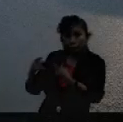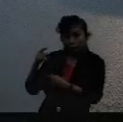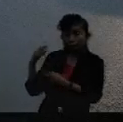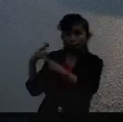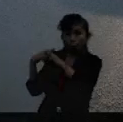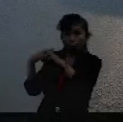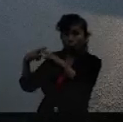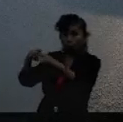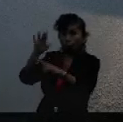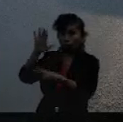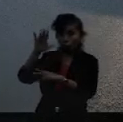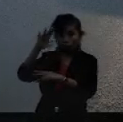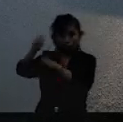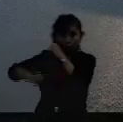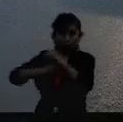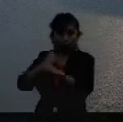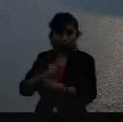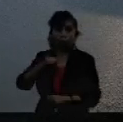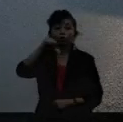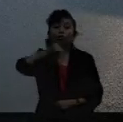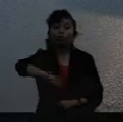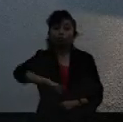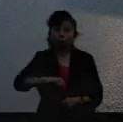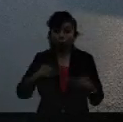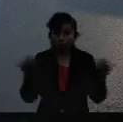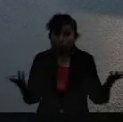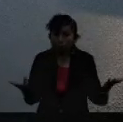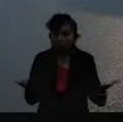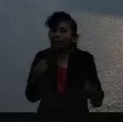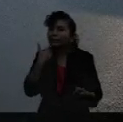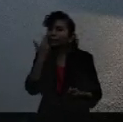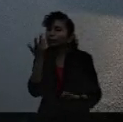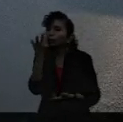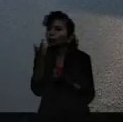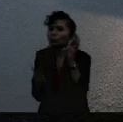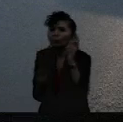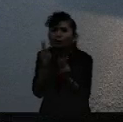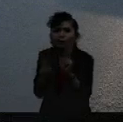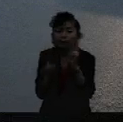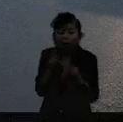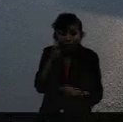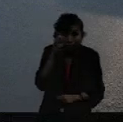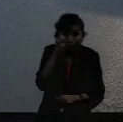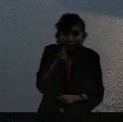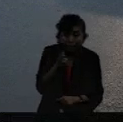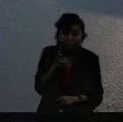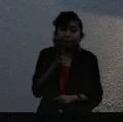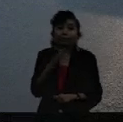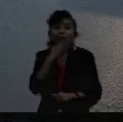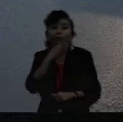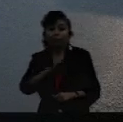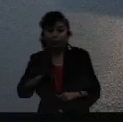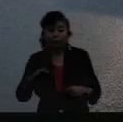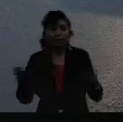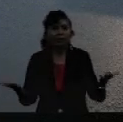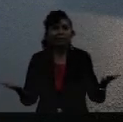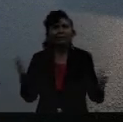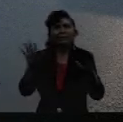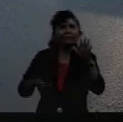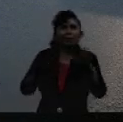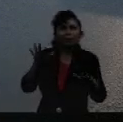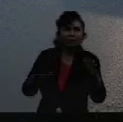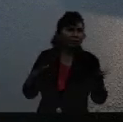50 años y hoy permítanme hablar en esta celebración que a veces